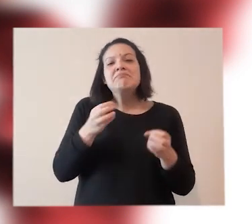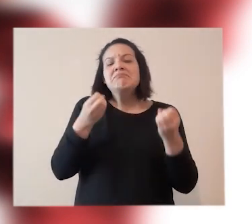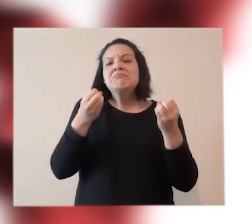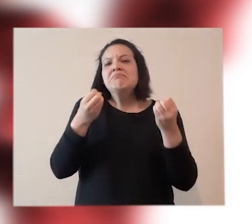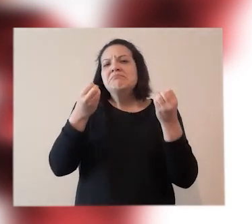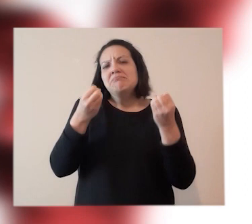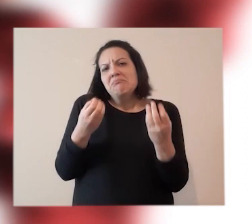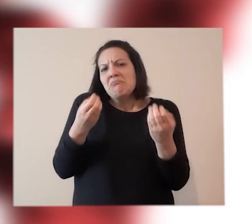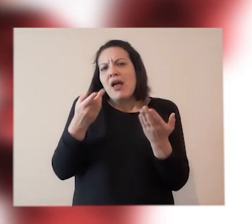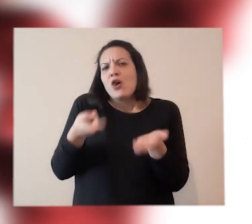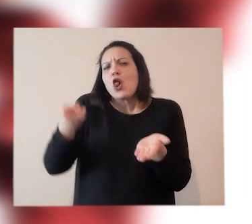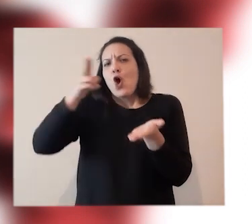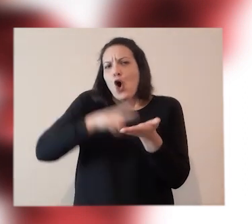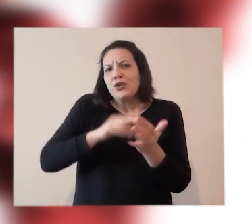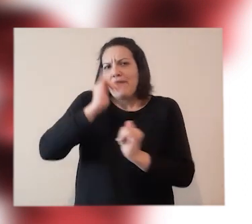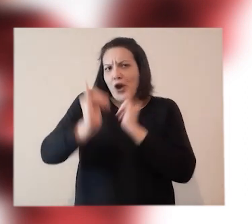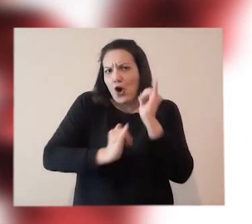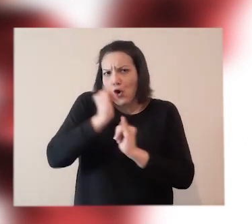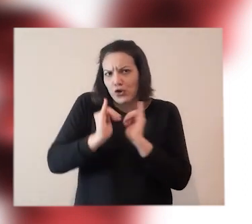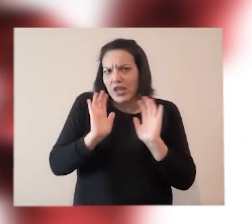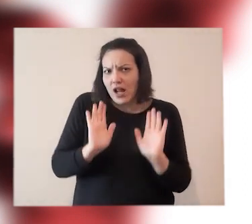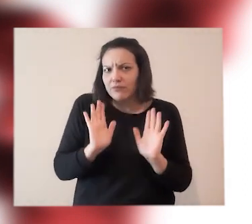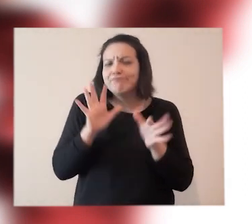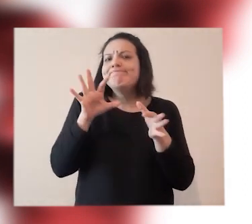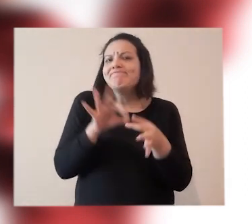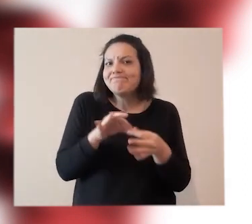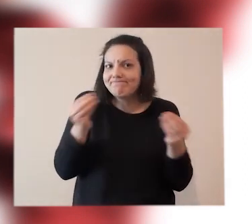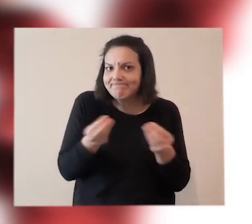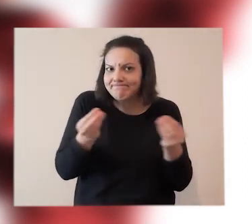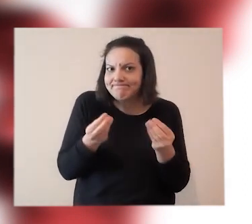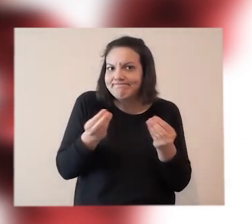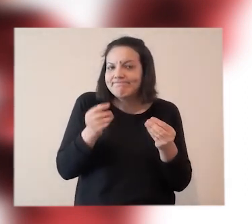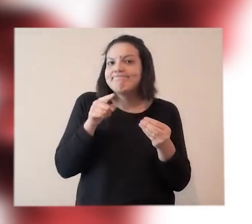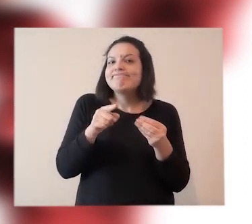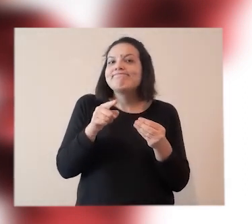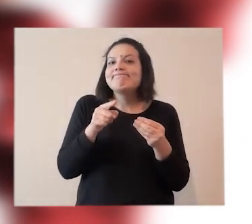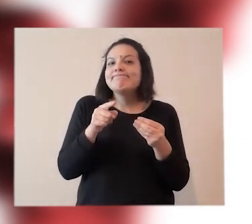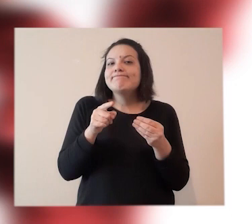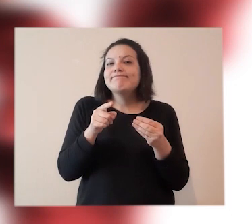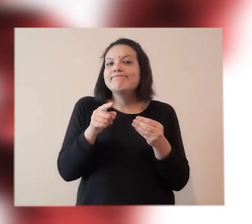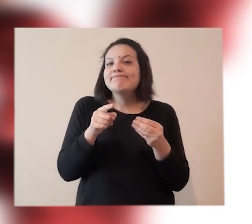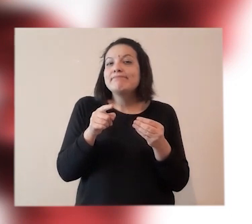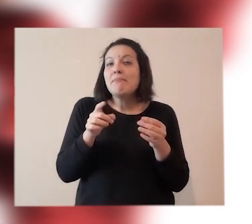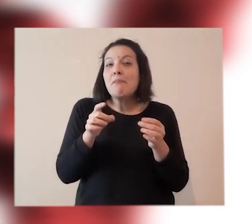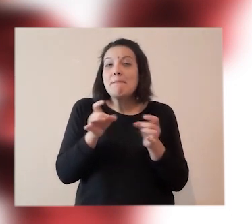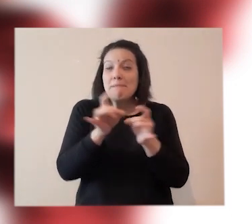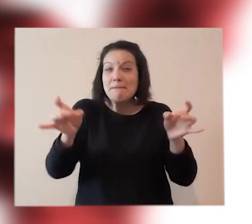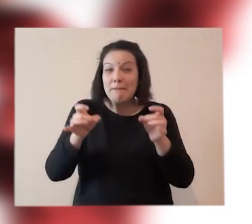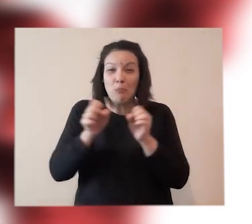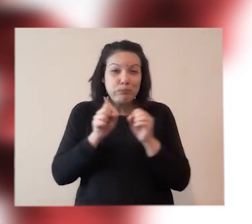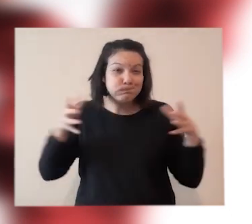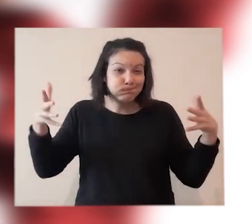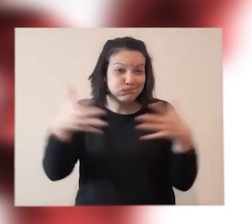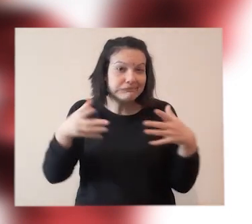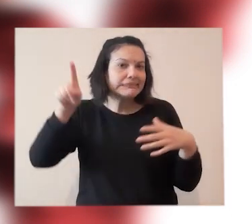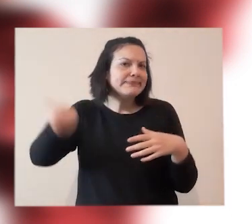brindar algunos elementos a modos introductorios que tienen que ver justamente qué es lo que está provocando esta pandemia que